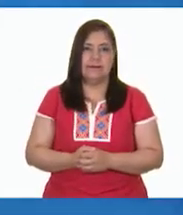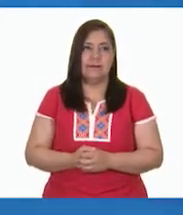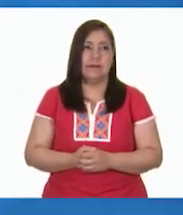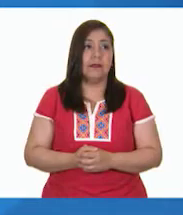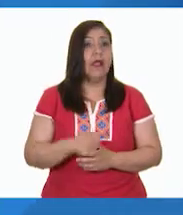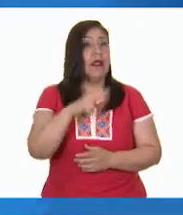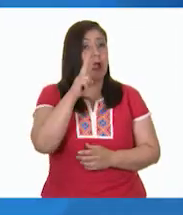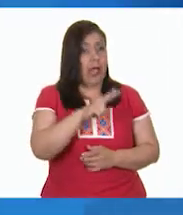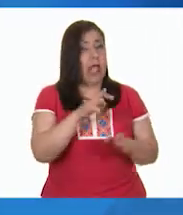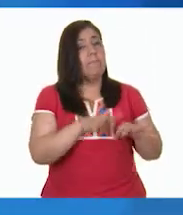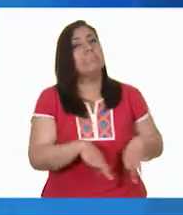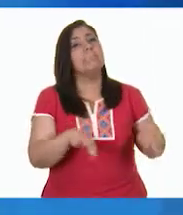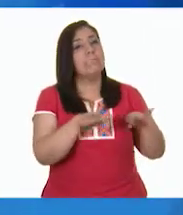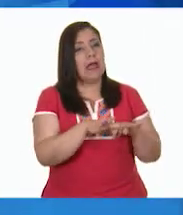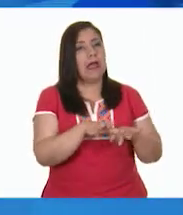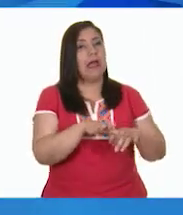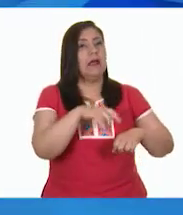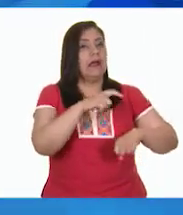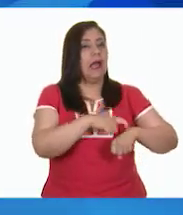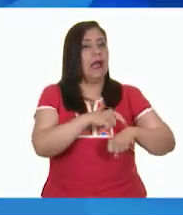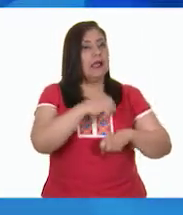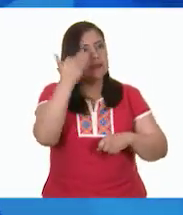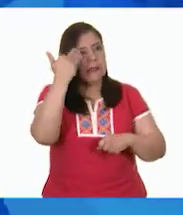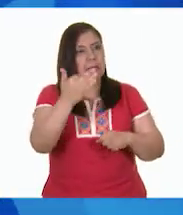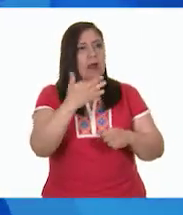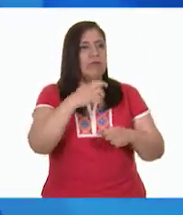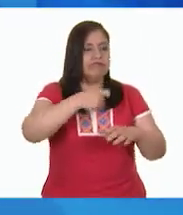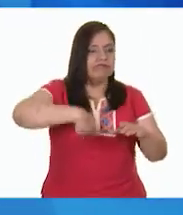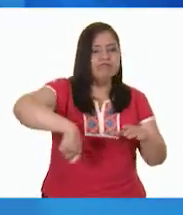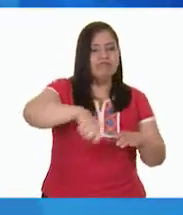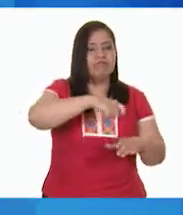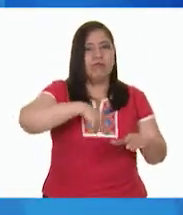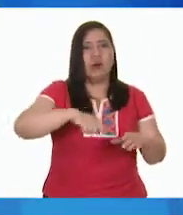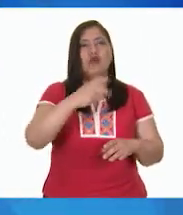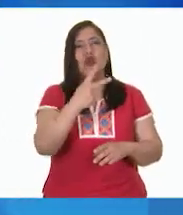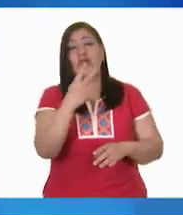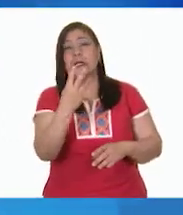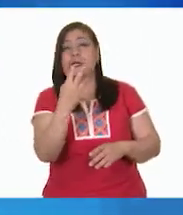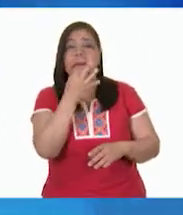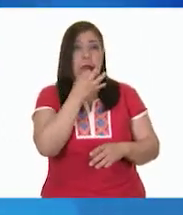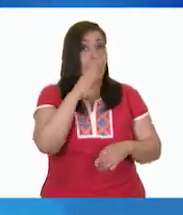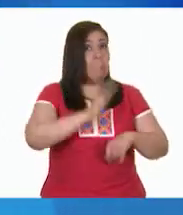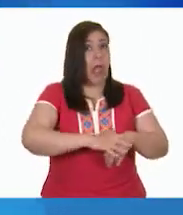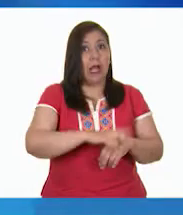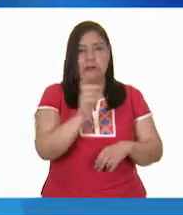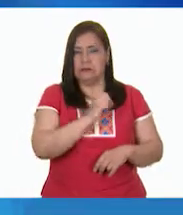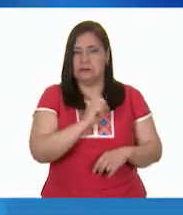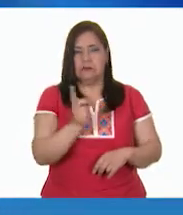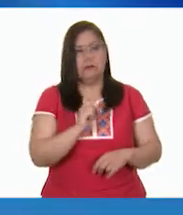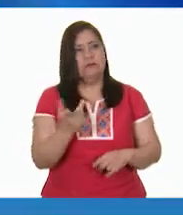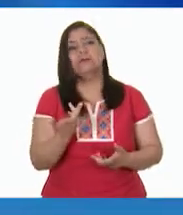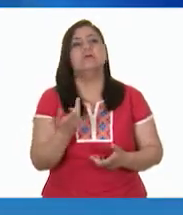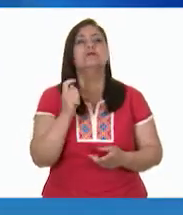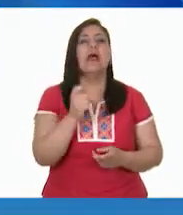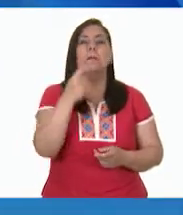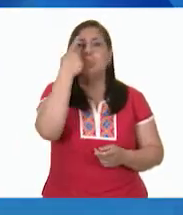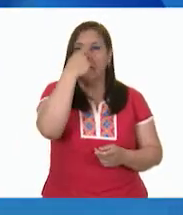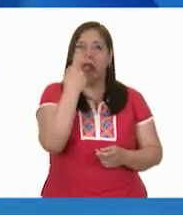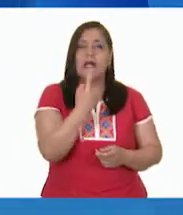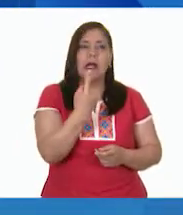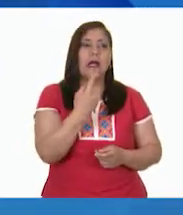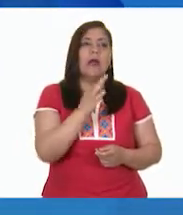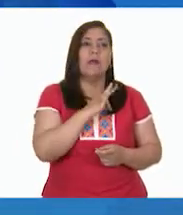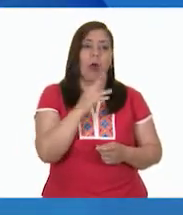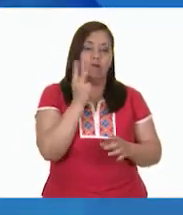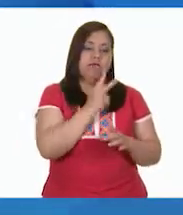Es muy importante también el tiempo de misturado, no deben de ser más de 2 o 3 minutos. Esto es para no generarle